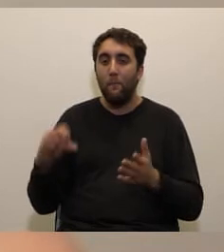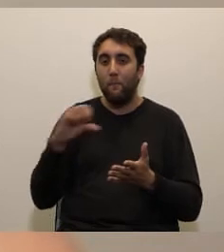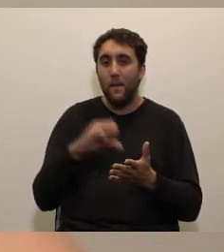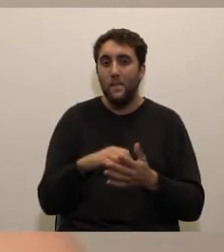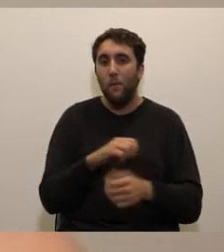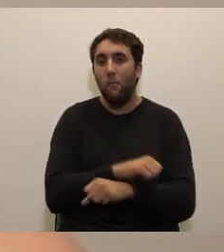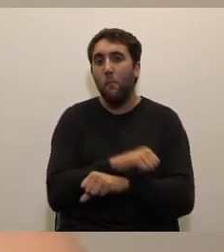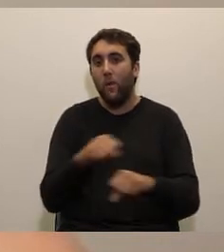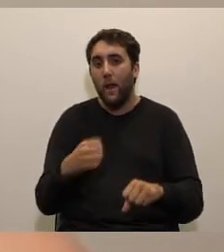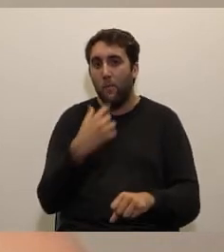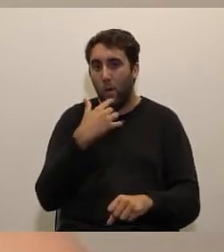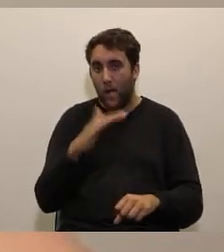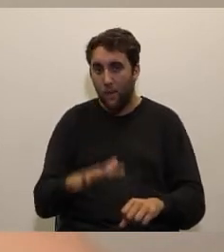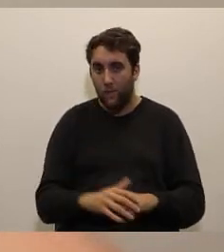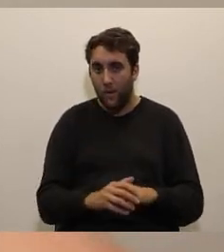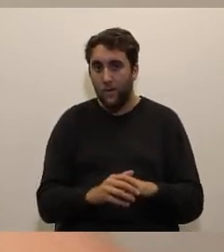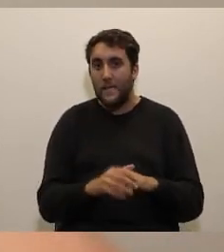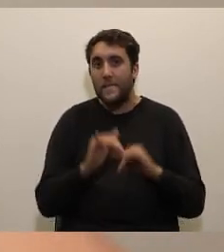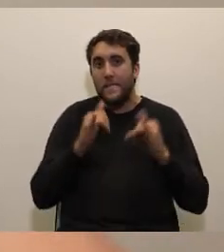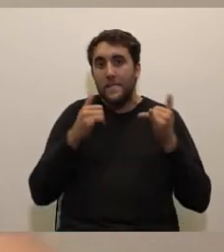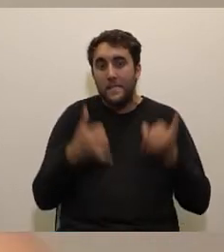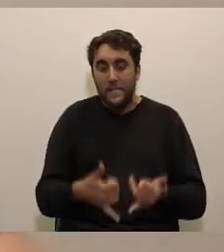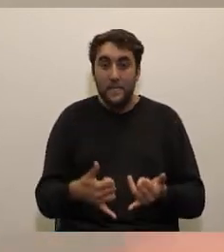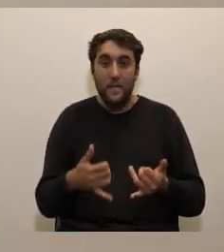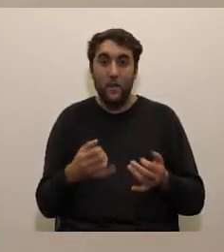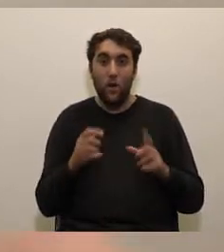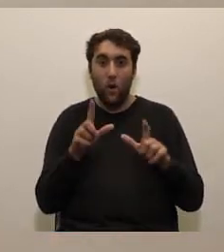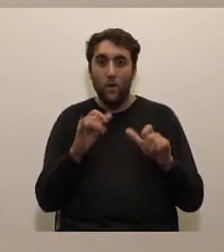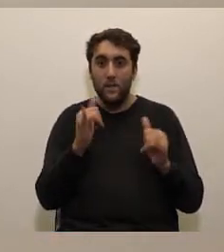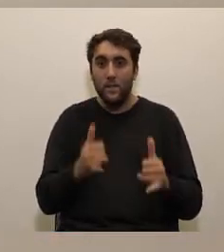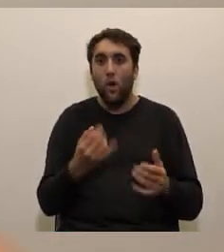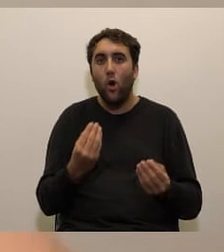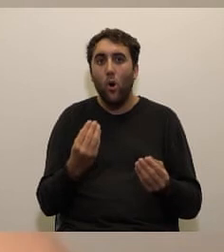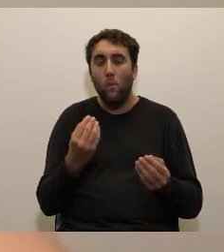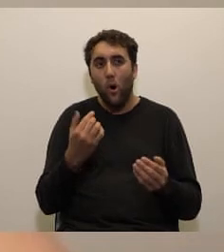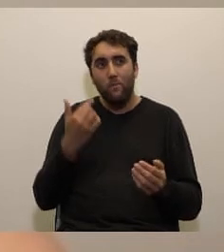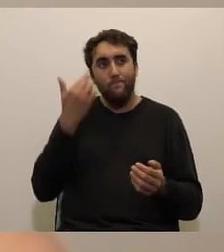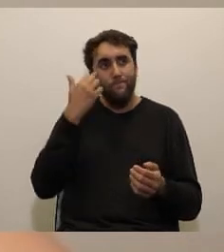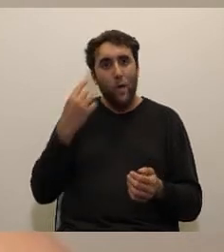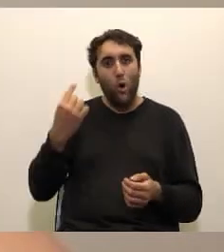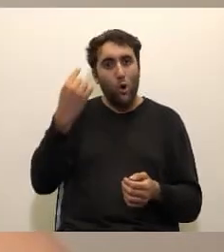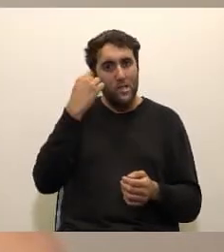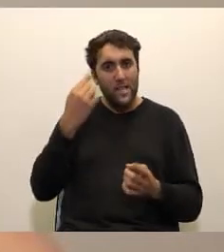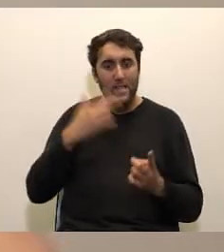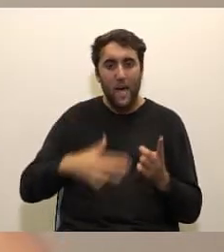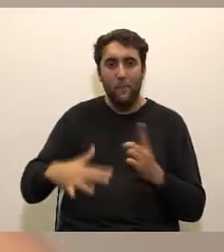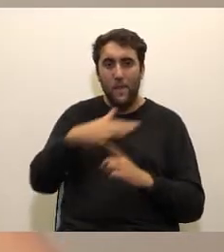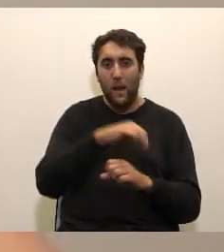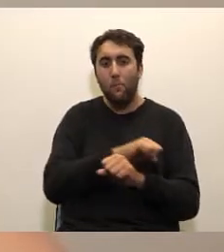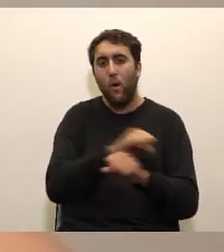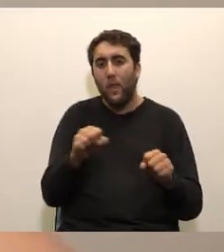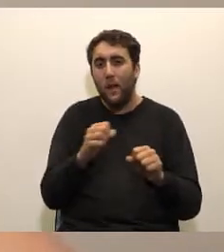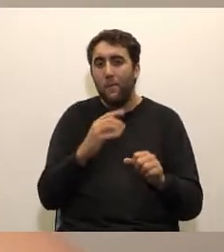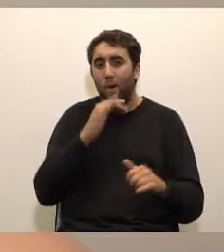de poder, cierta, que se le llama a veces de conciencia ambiental, pero me parece que es como poder hacer uso